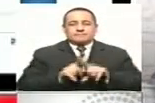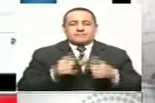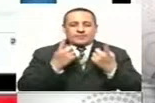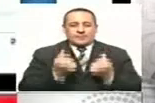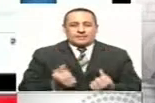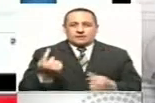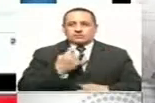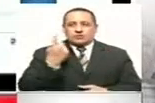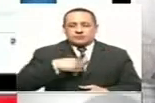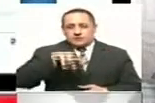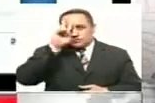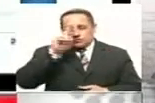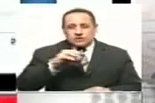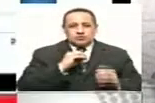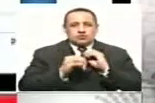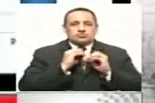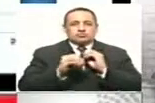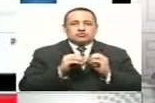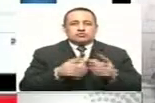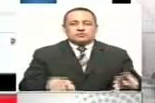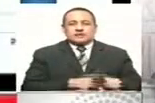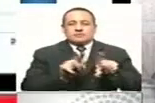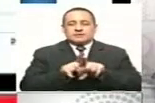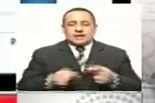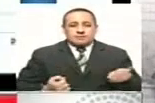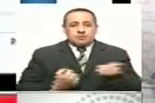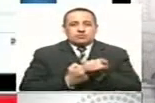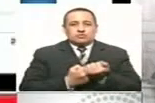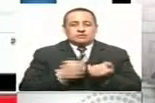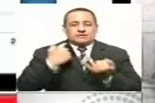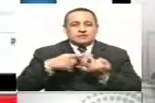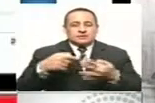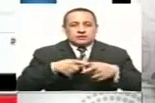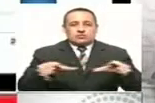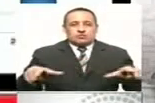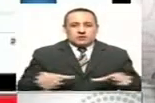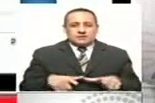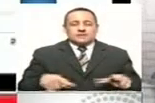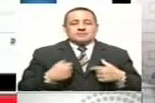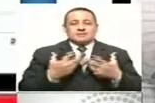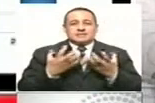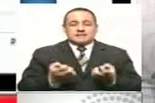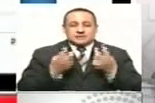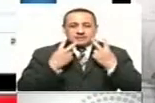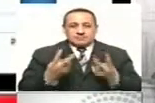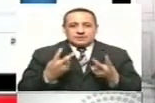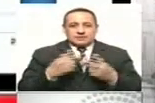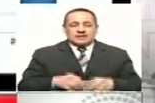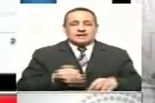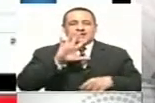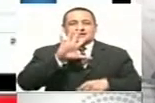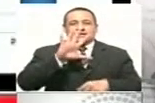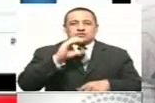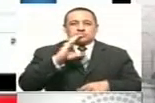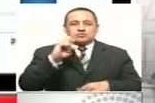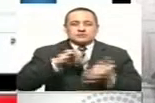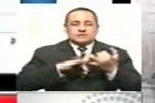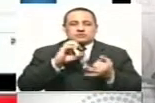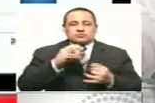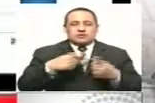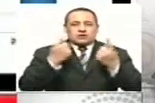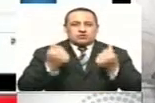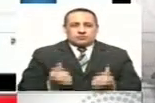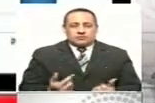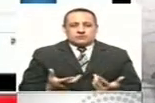del país, la situación de apoyo a ciertos sectores. Se pretende realizar el quinto censo nacional económico,